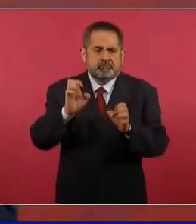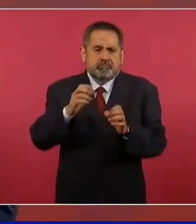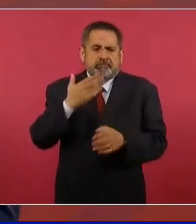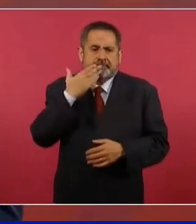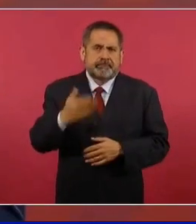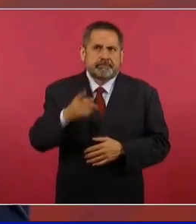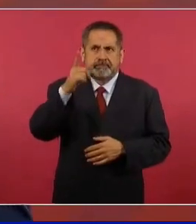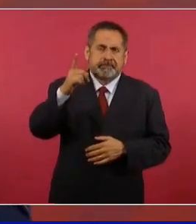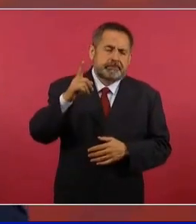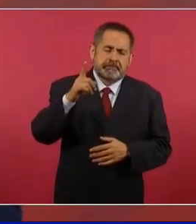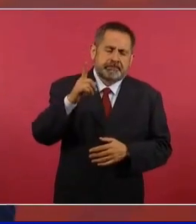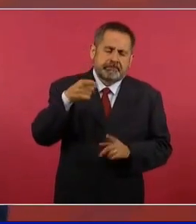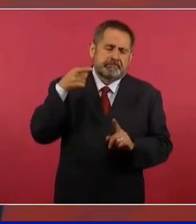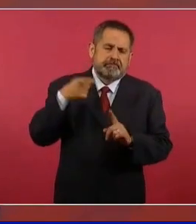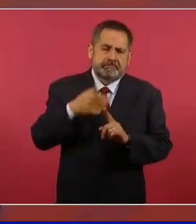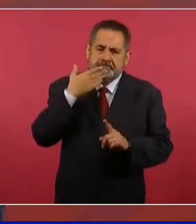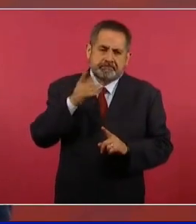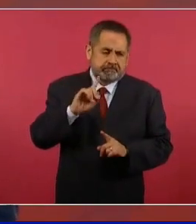inapropiadas.